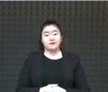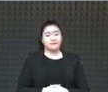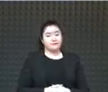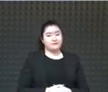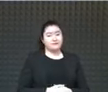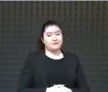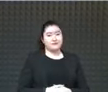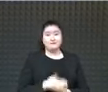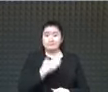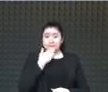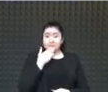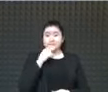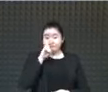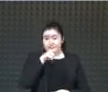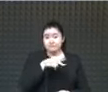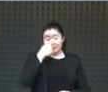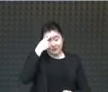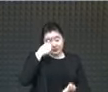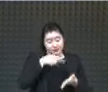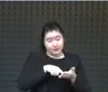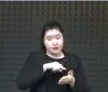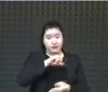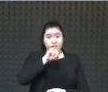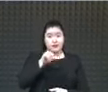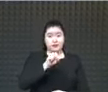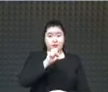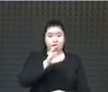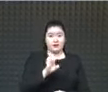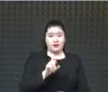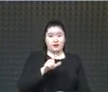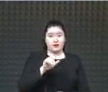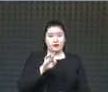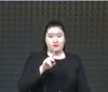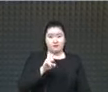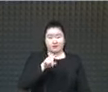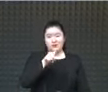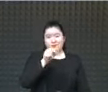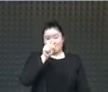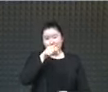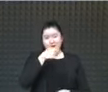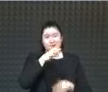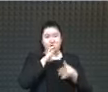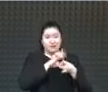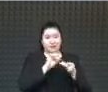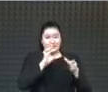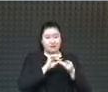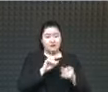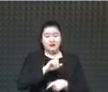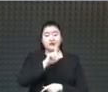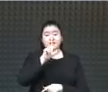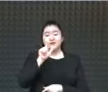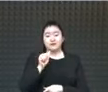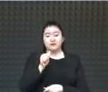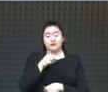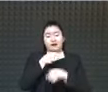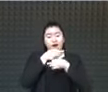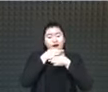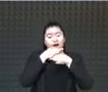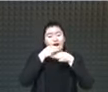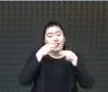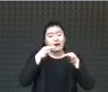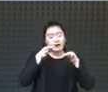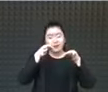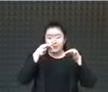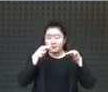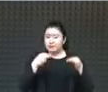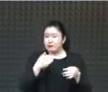José Alfonso Suárez del Real, que sigue encargado del trabajo de conmemoraciones, en un ratito les va a informar ya con todo